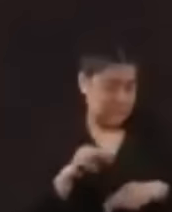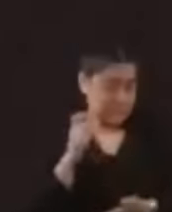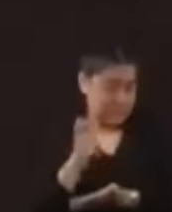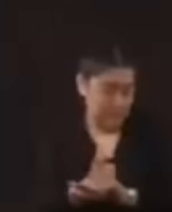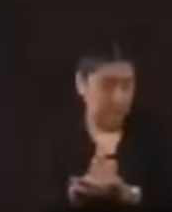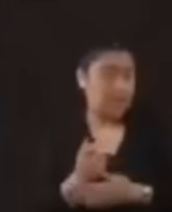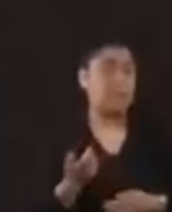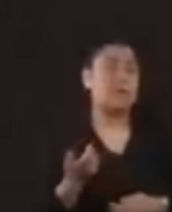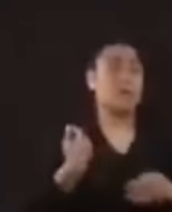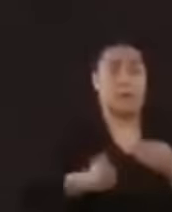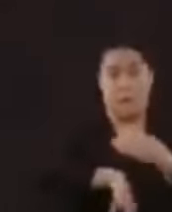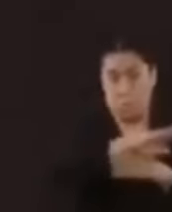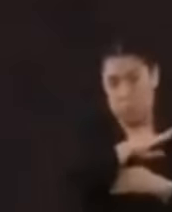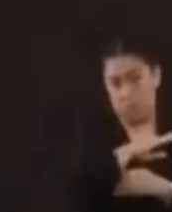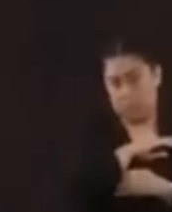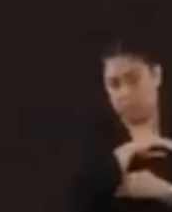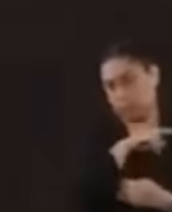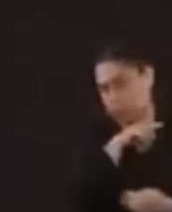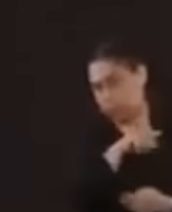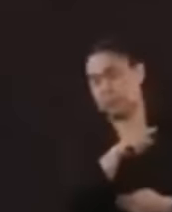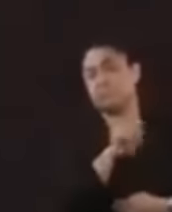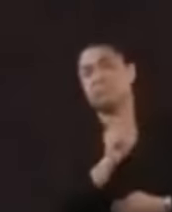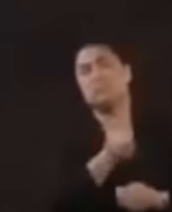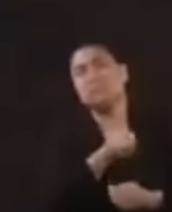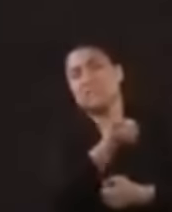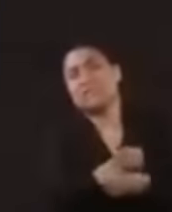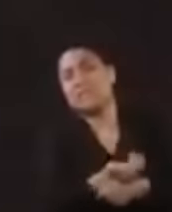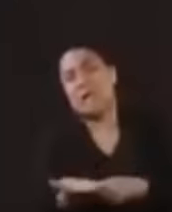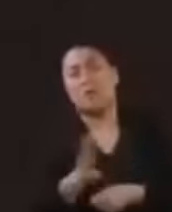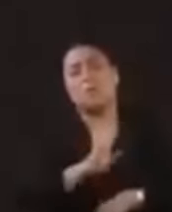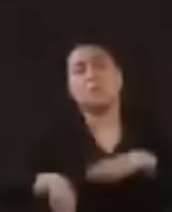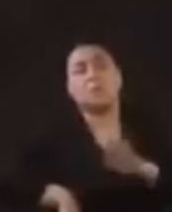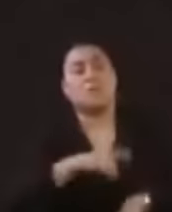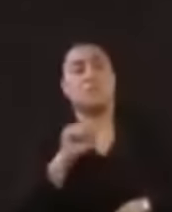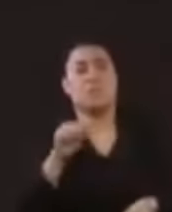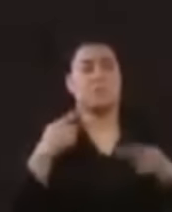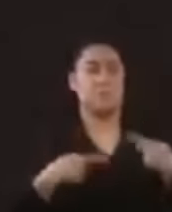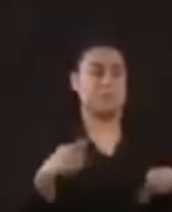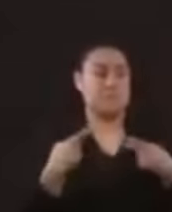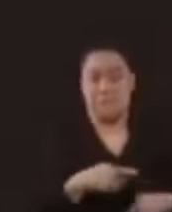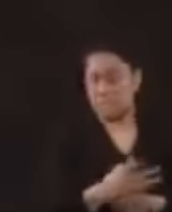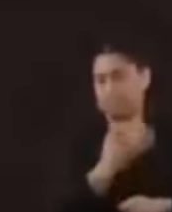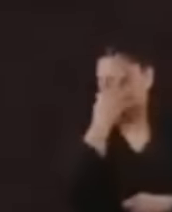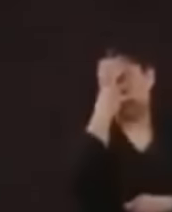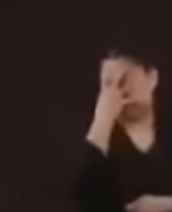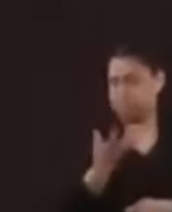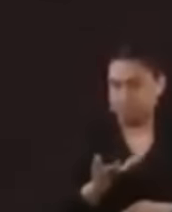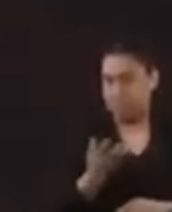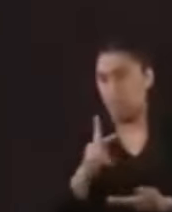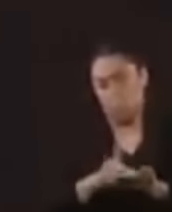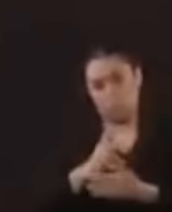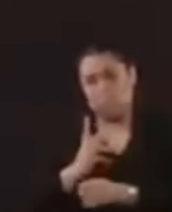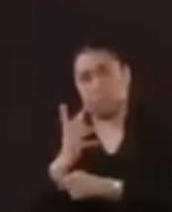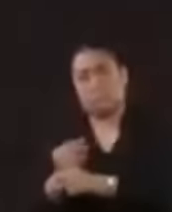a Claudia, que tiene las manos llenas de sangre por esas 26 vidas, tampoco le ha alcanzado la dignidad para resarcir